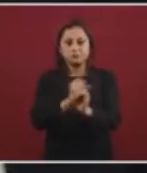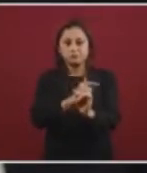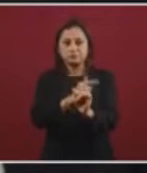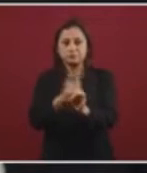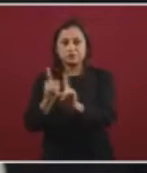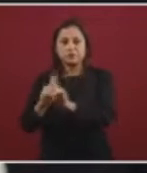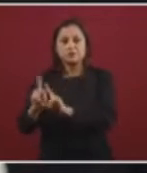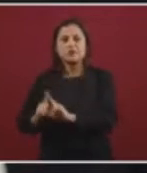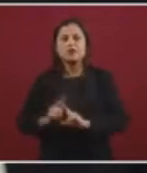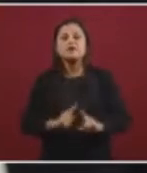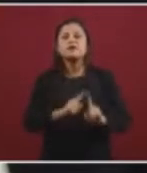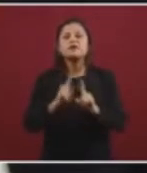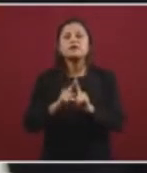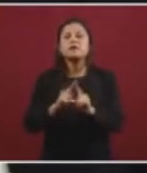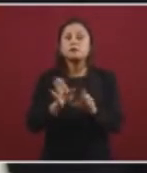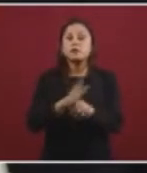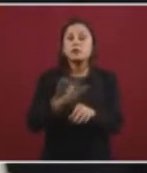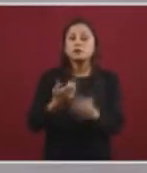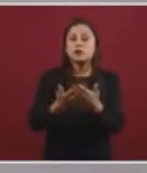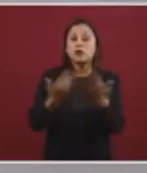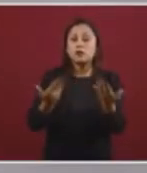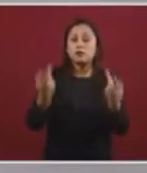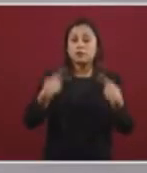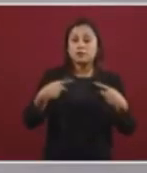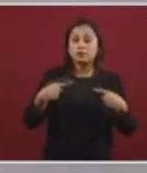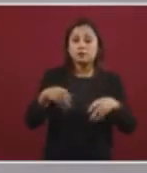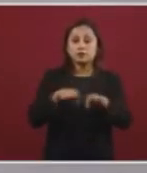Entonces, la prensa convencional,